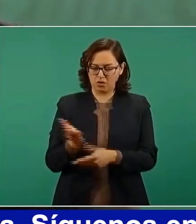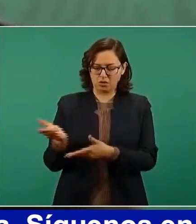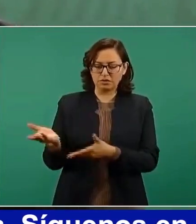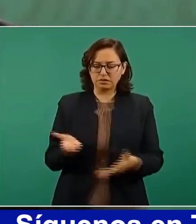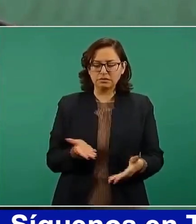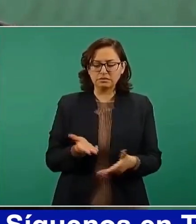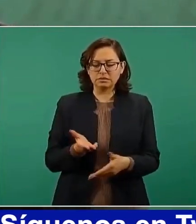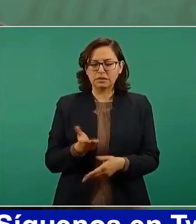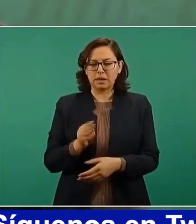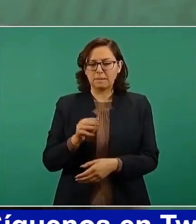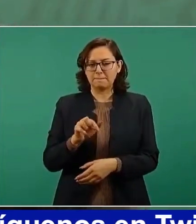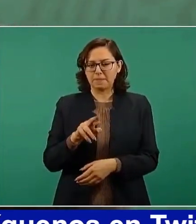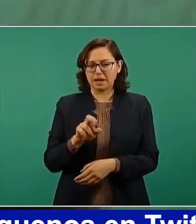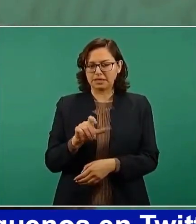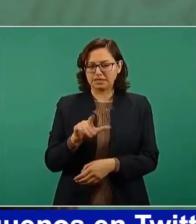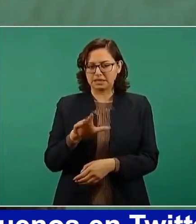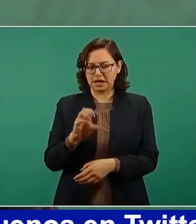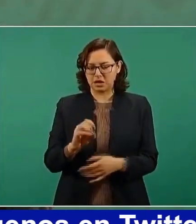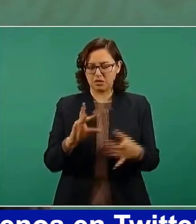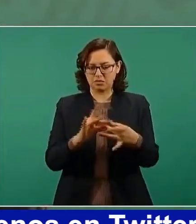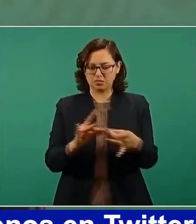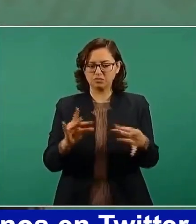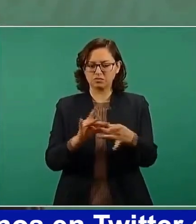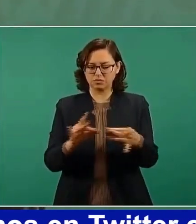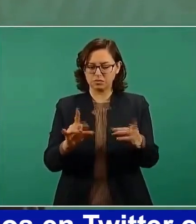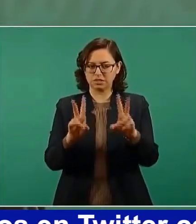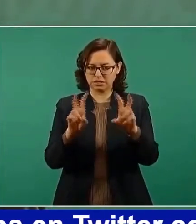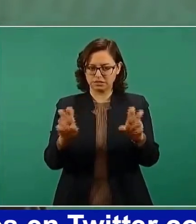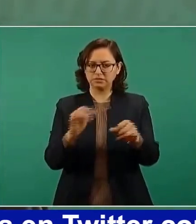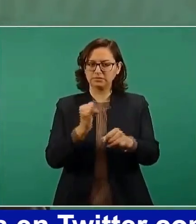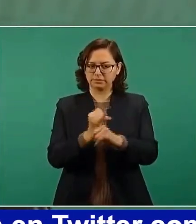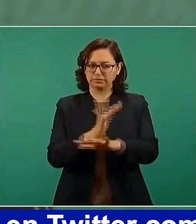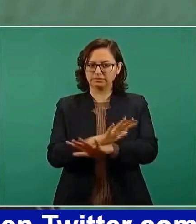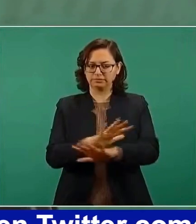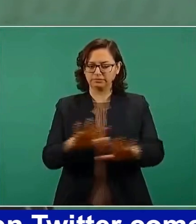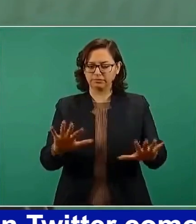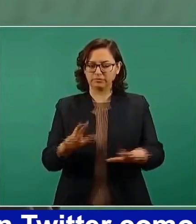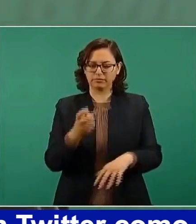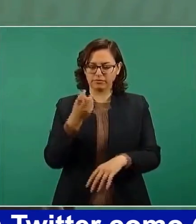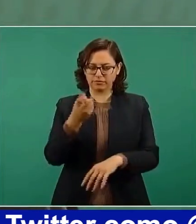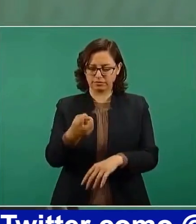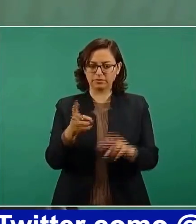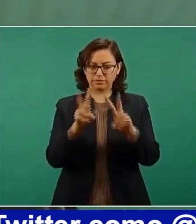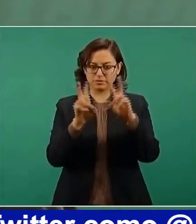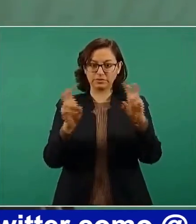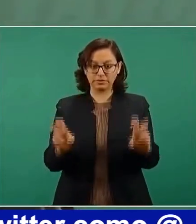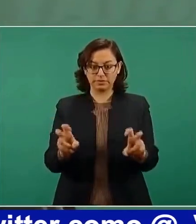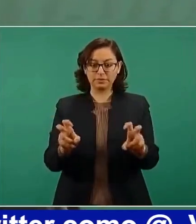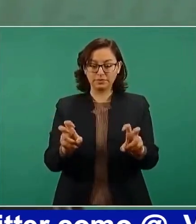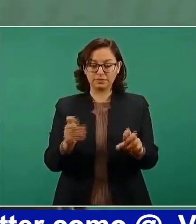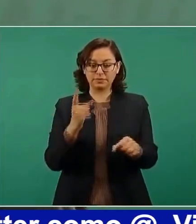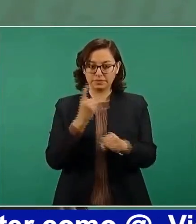Marcelo Ebrard. Entonces, sobre eso vamos a hablar, informarles y luego